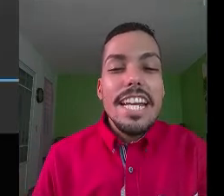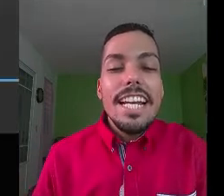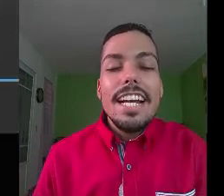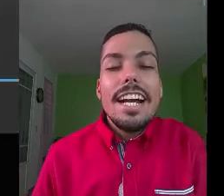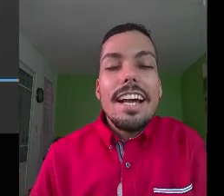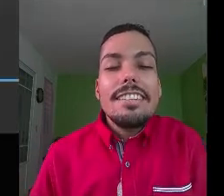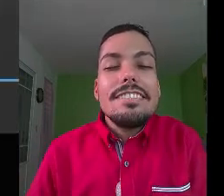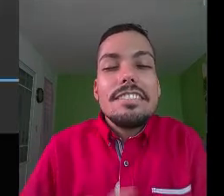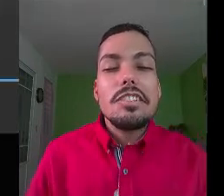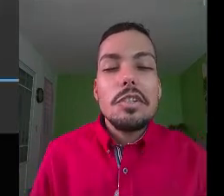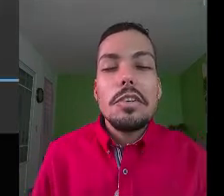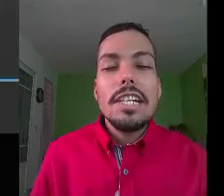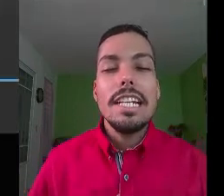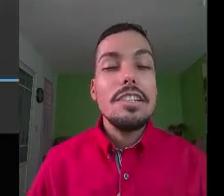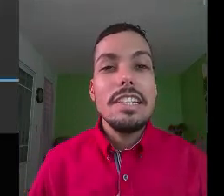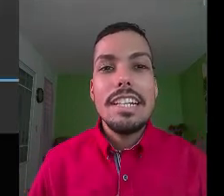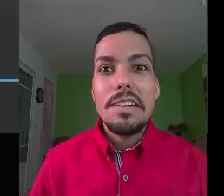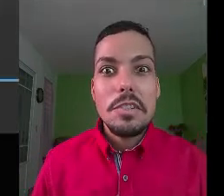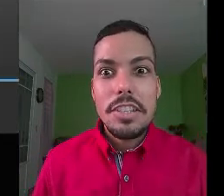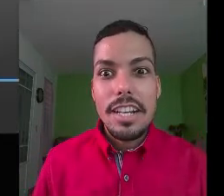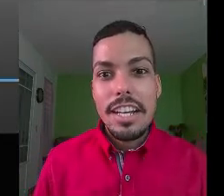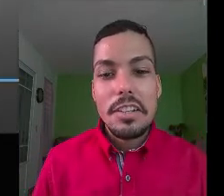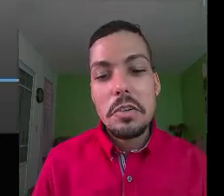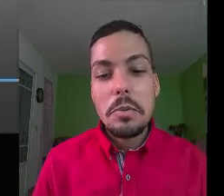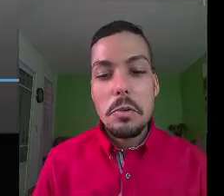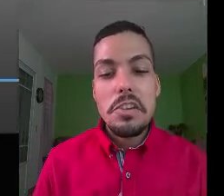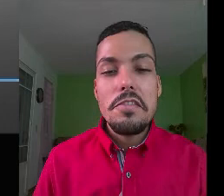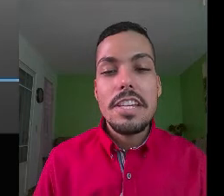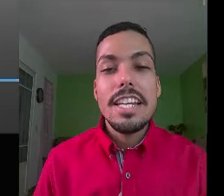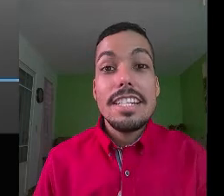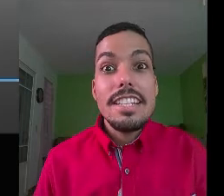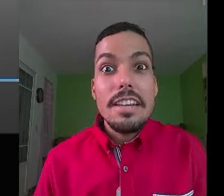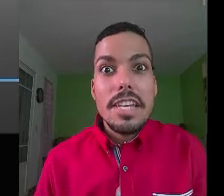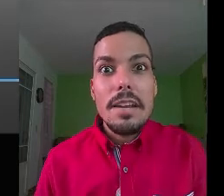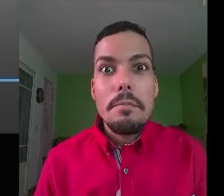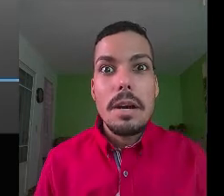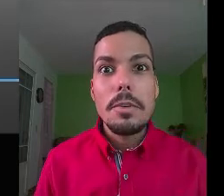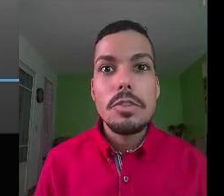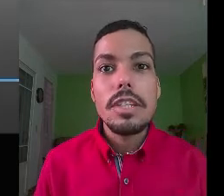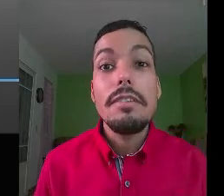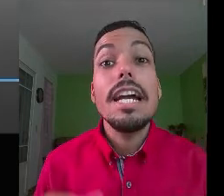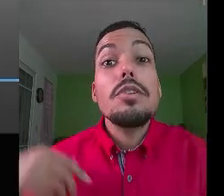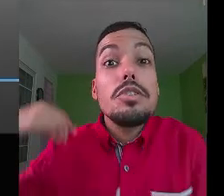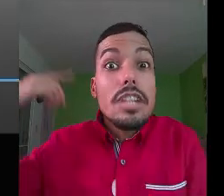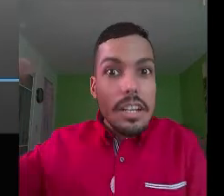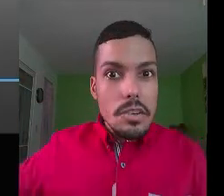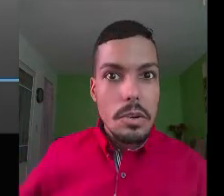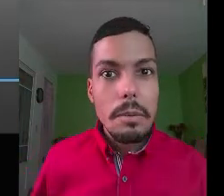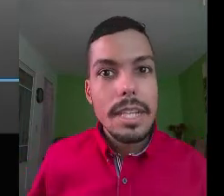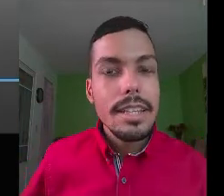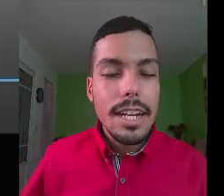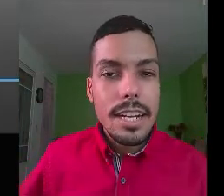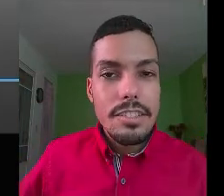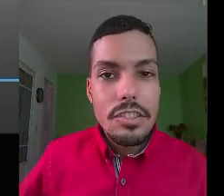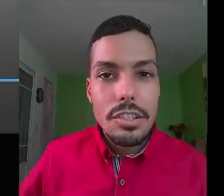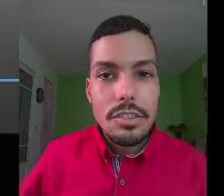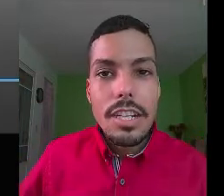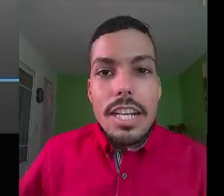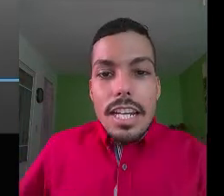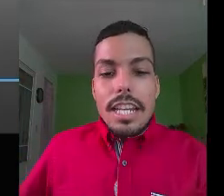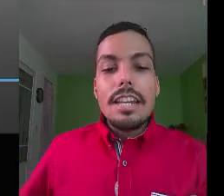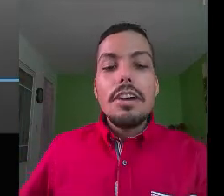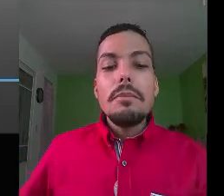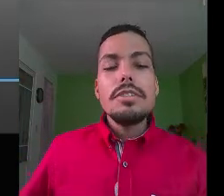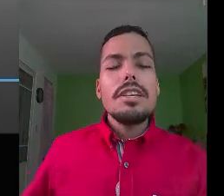Excelente, me encantó, ¿verdad? Estoy tan emocionado. Muy bien, así que mire, vamos otra vez a escuchar nuevamente la